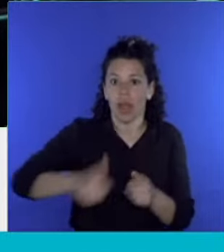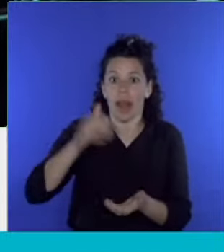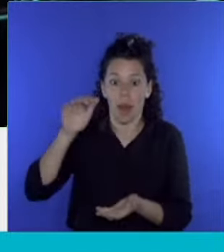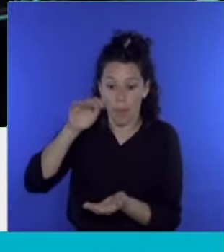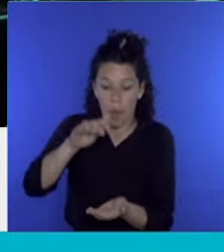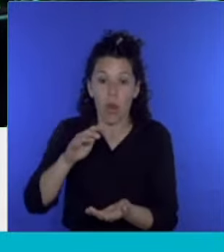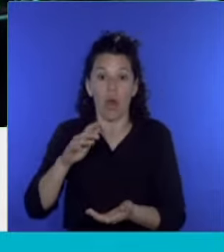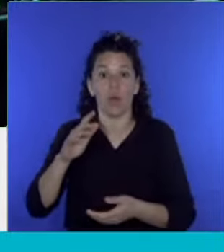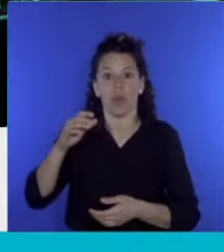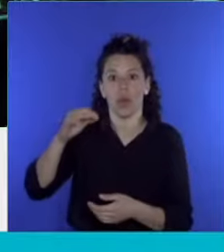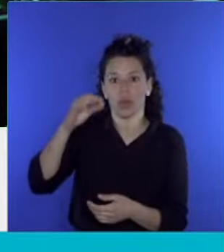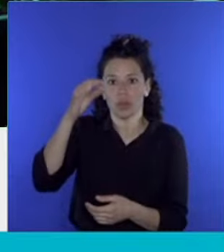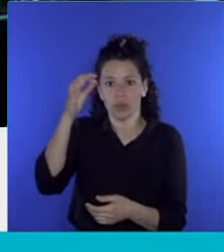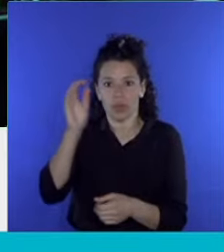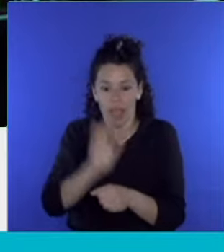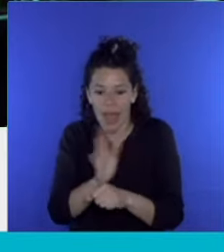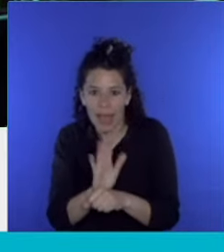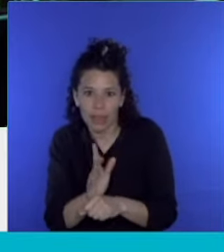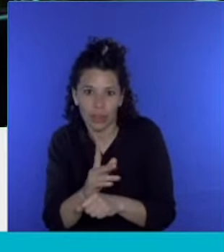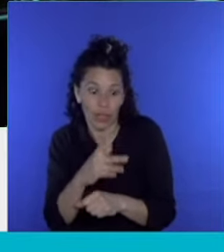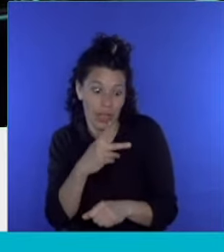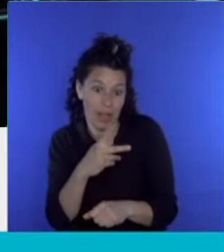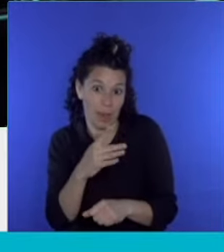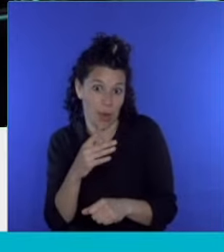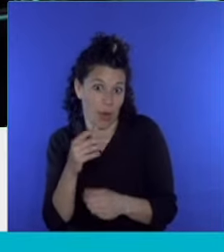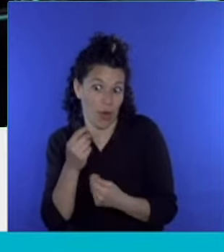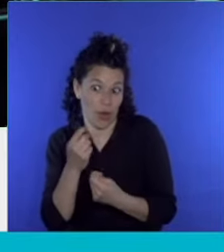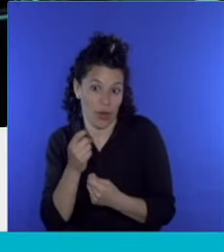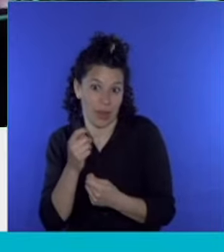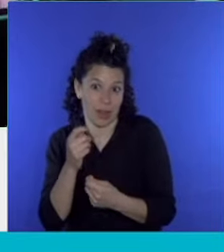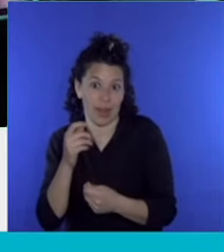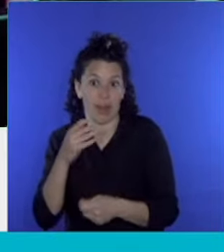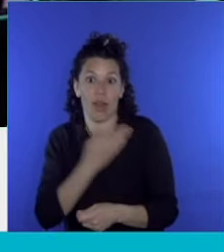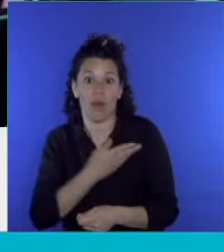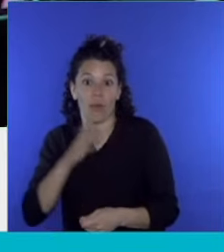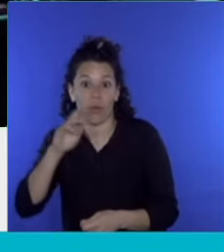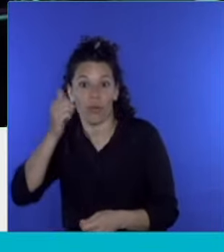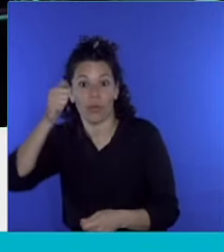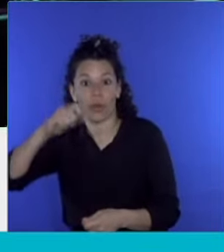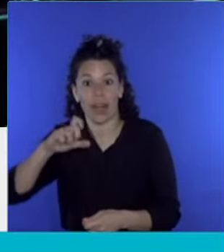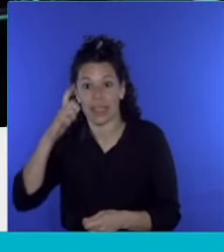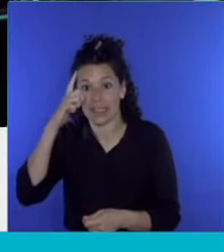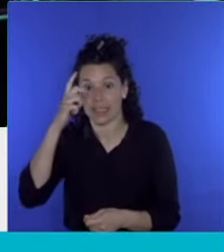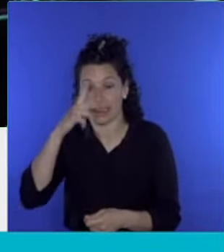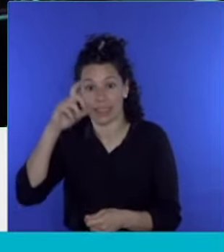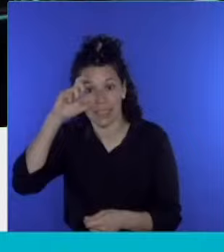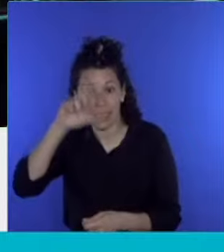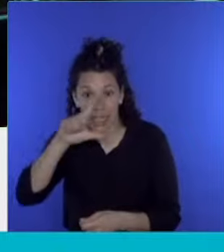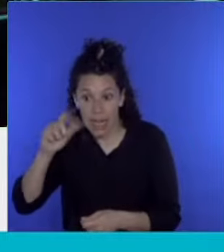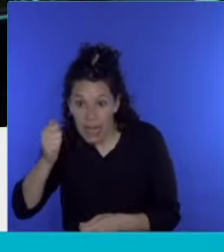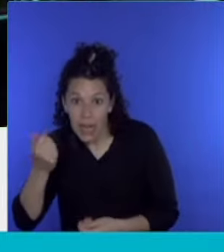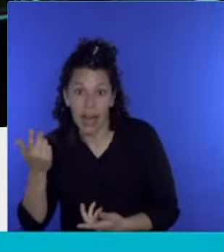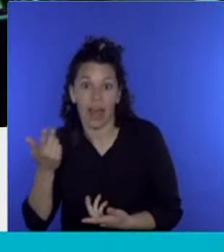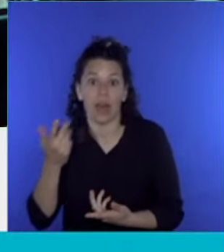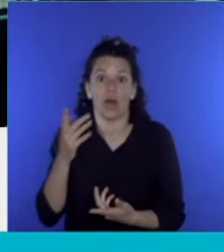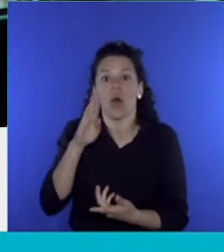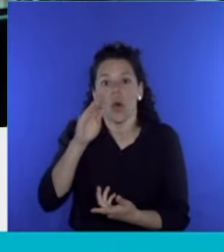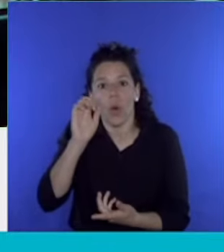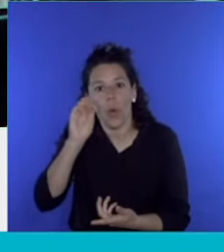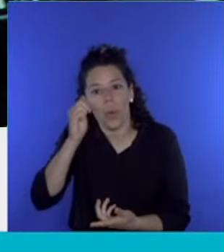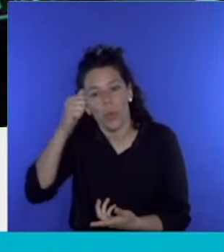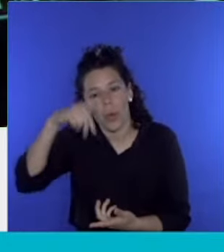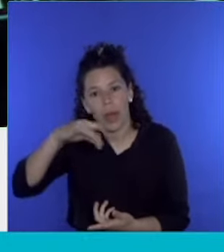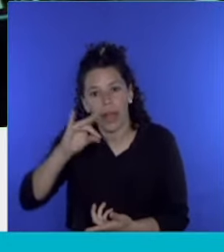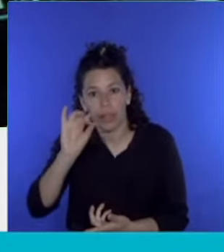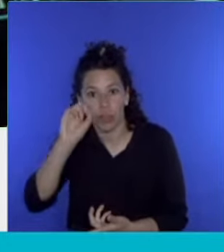actores K como brandoni actores K como franchela porque en ese sentido el inca no miraban